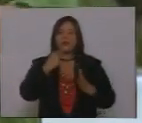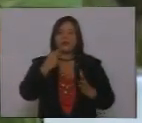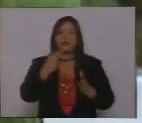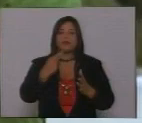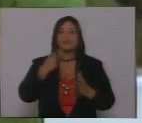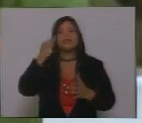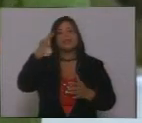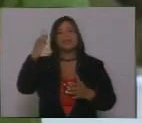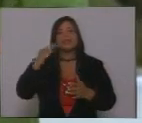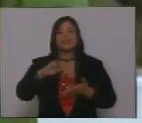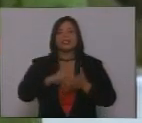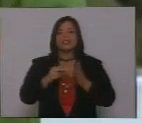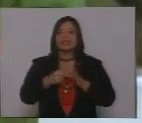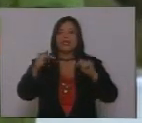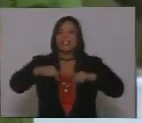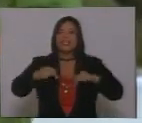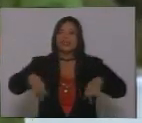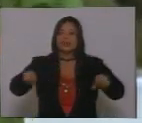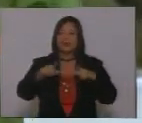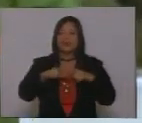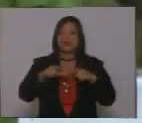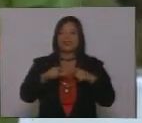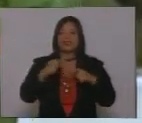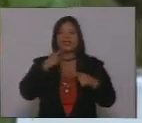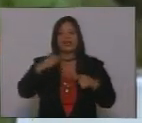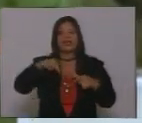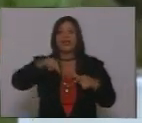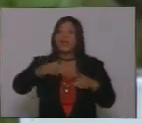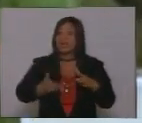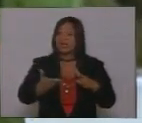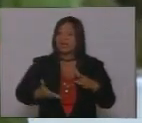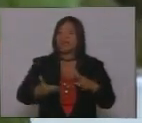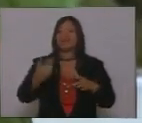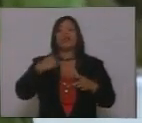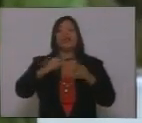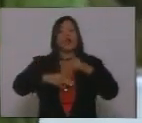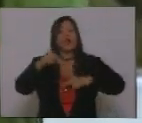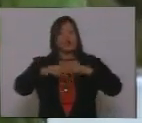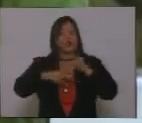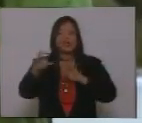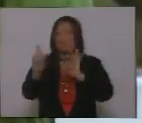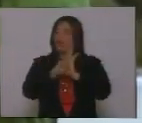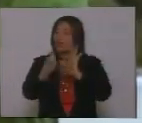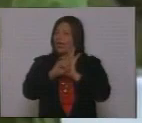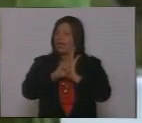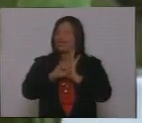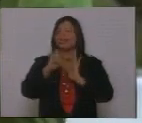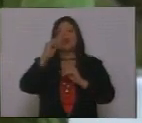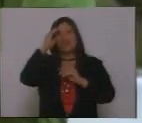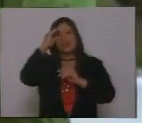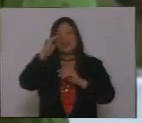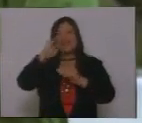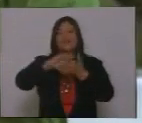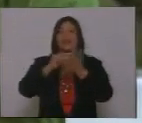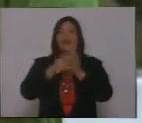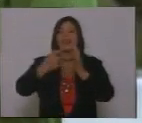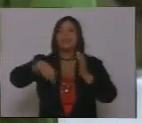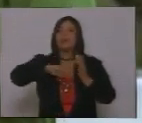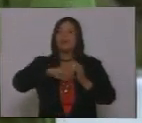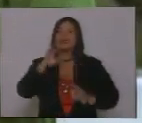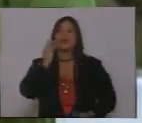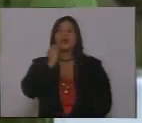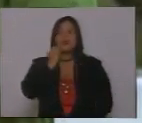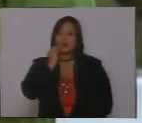sienta parte en este histórico hecho de construir los derechos, deberes y garantías de nuestra